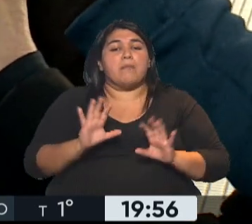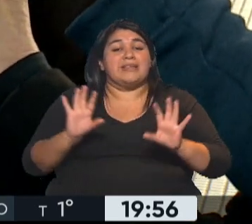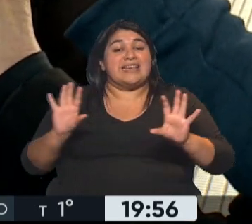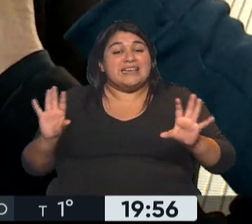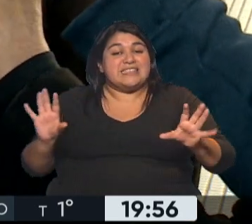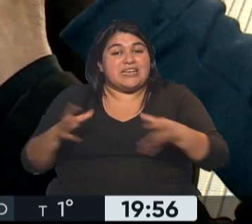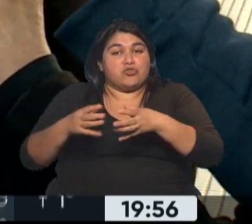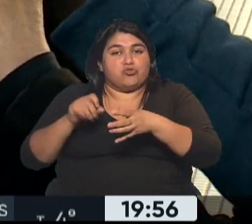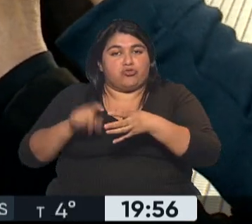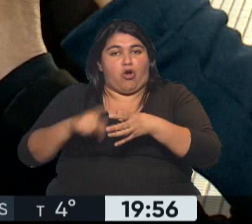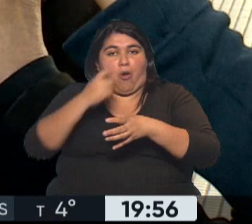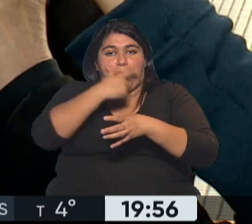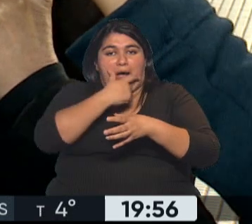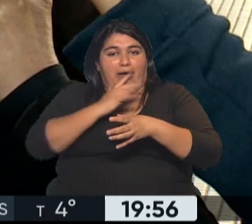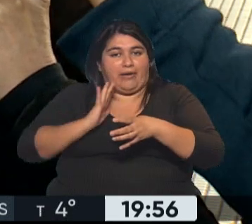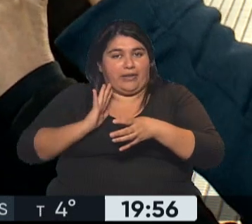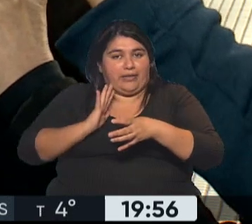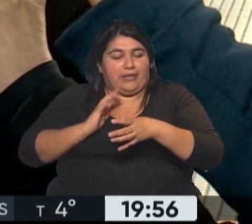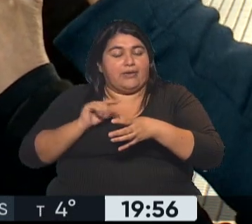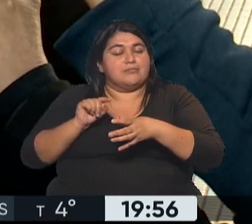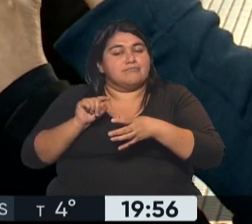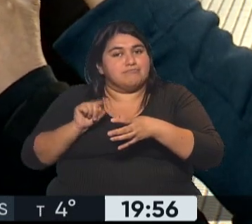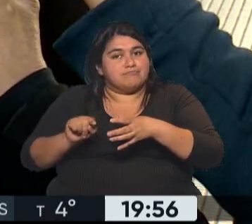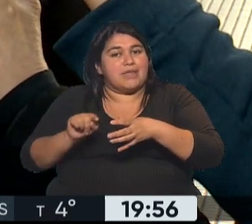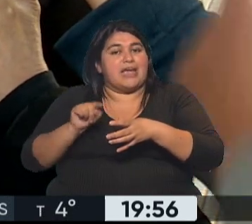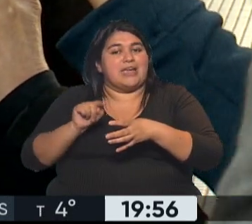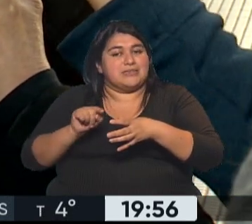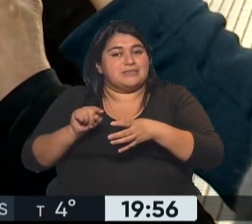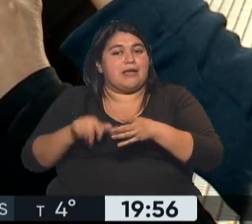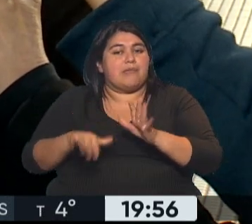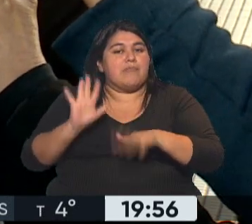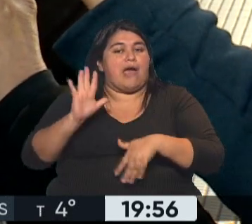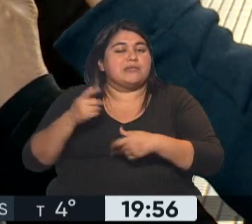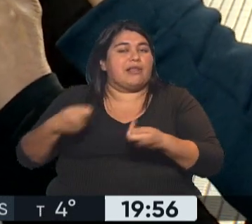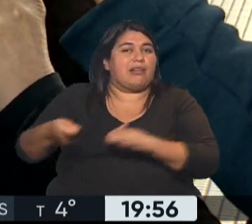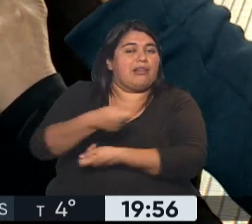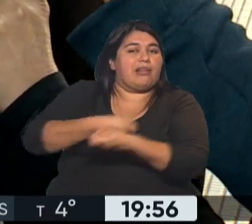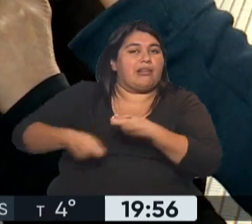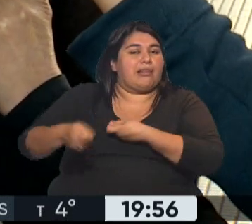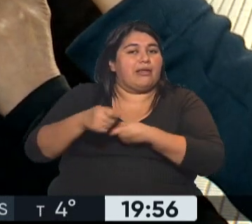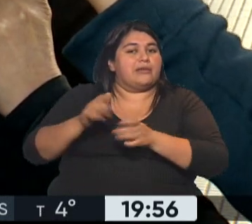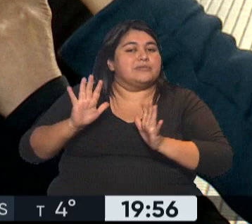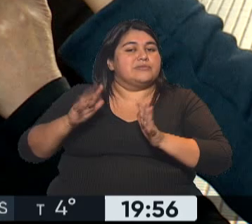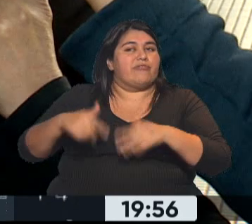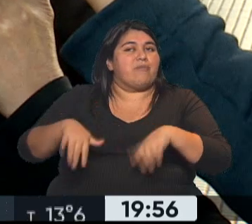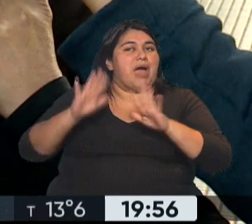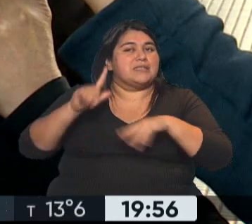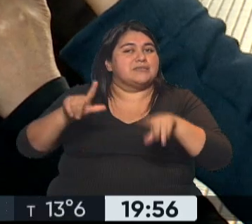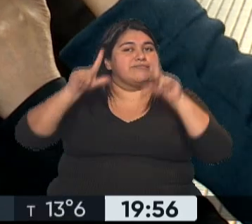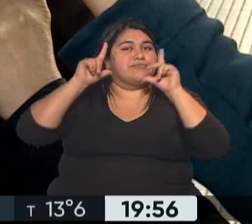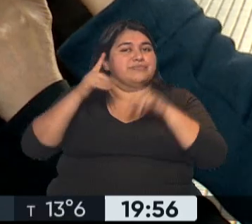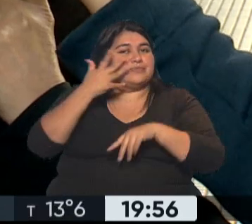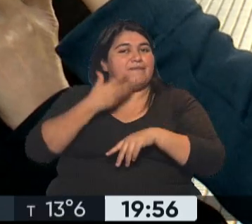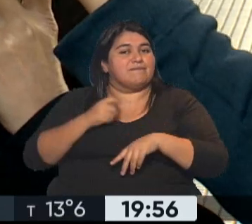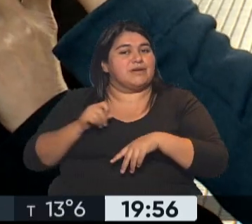del macrismo que responde claramente a los monopolios mediáticos que ya